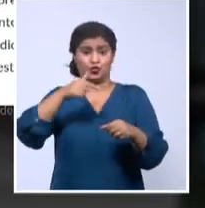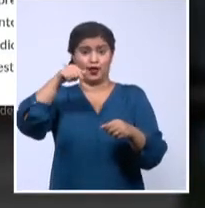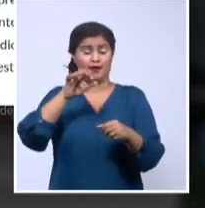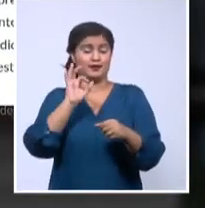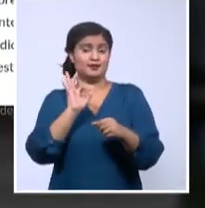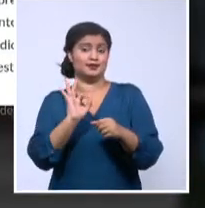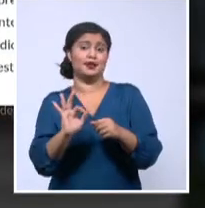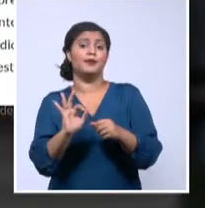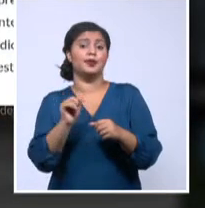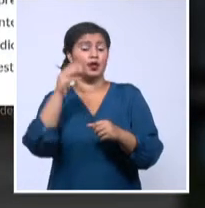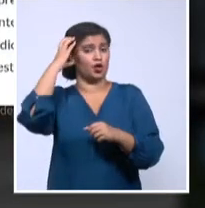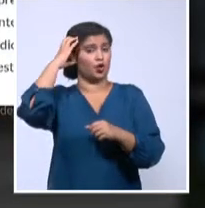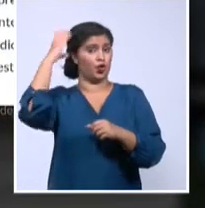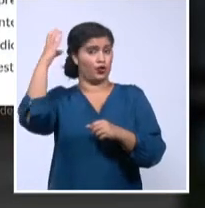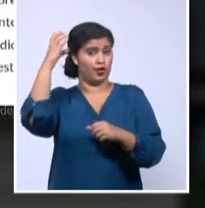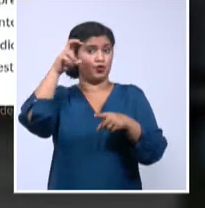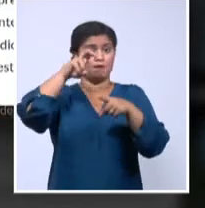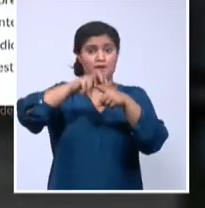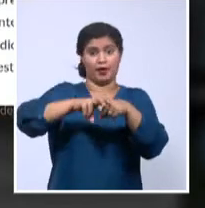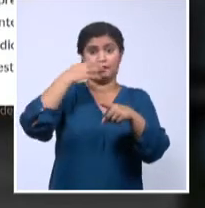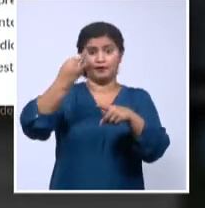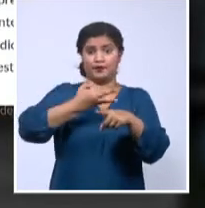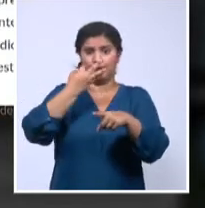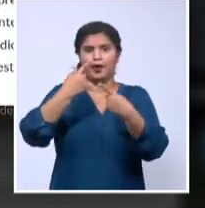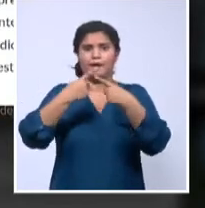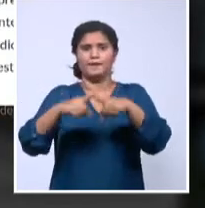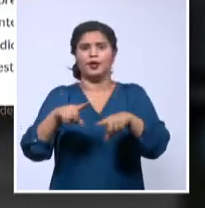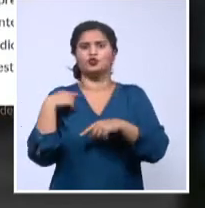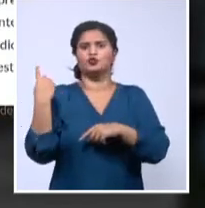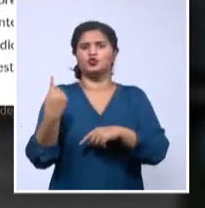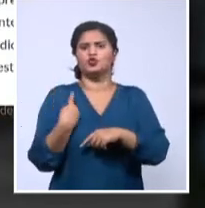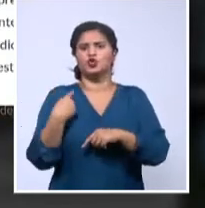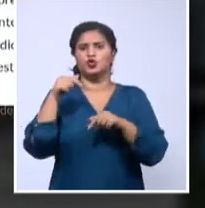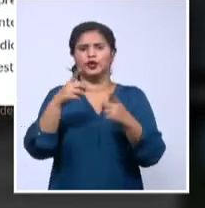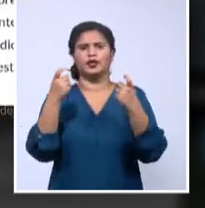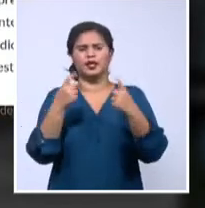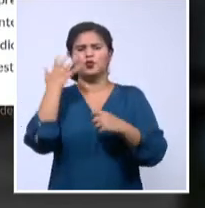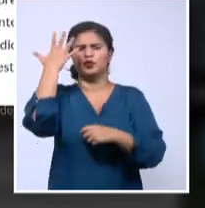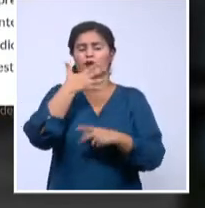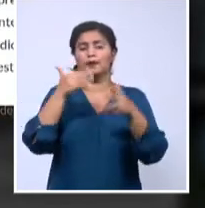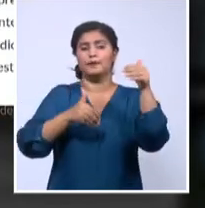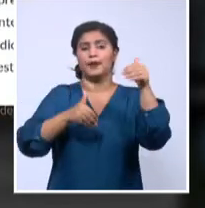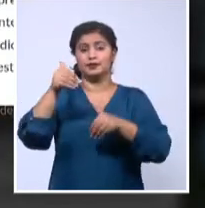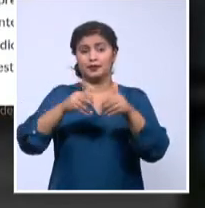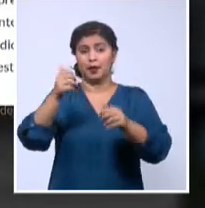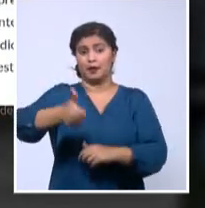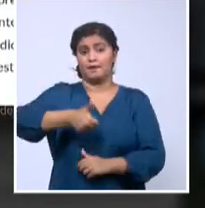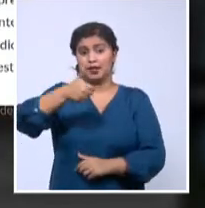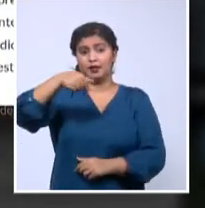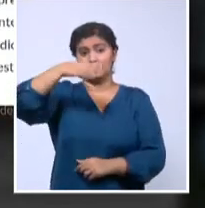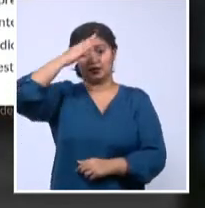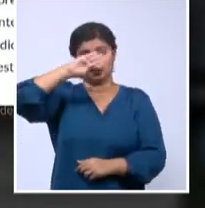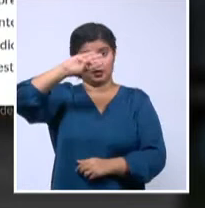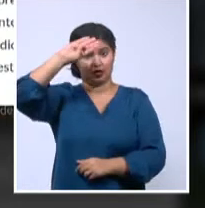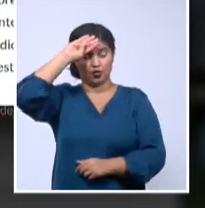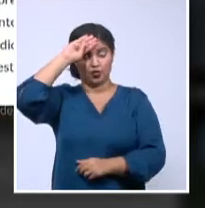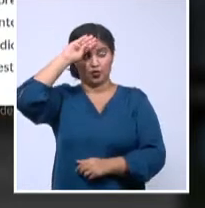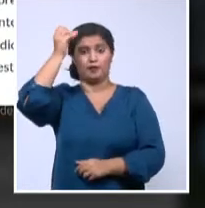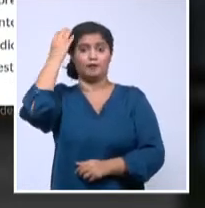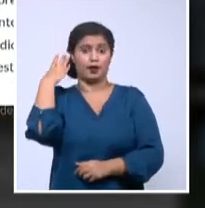del país quien se ha sentado a dialogar, y aquí piden la presencia del presidente Díaz-Canel, pero no solo del presidente, sino también que tiene que estar